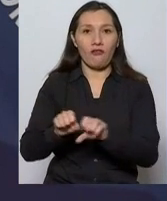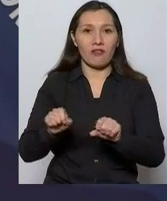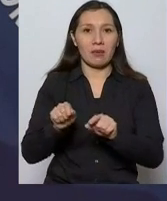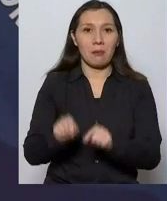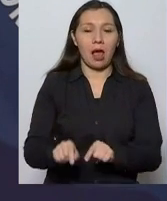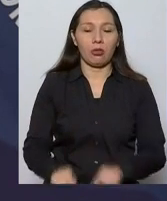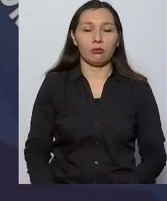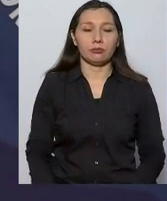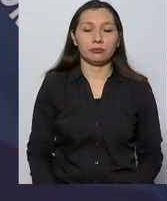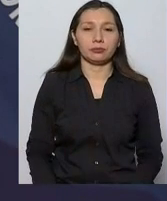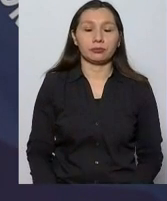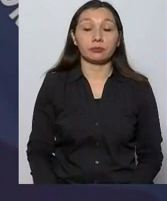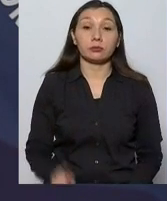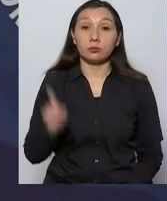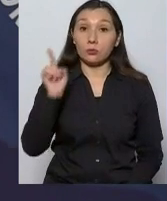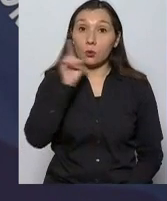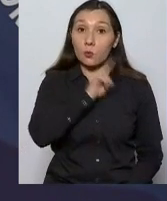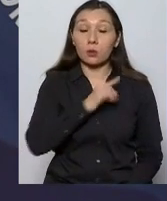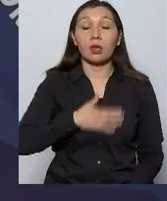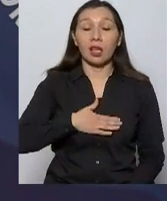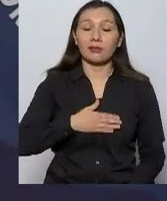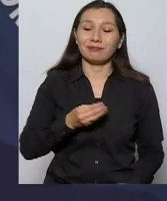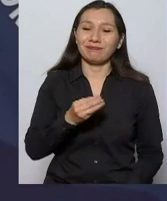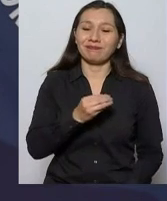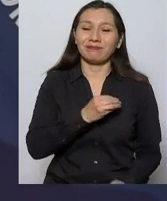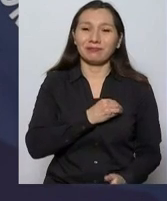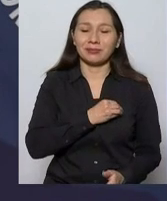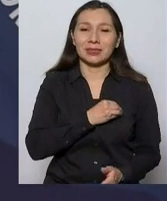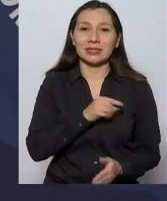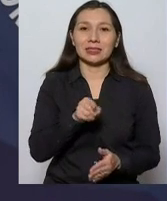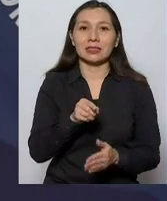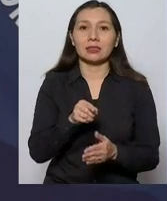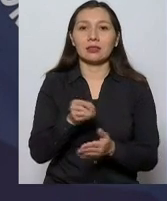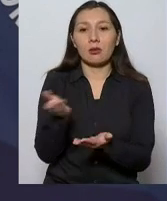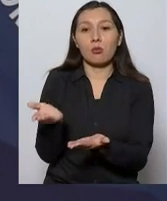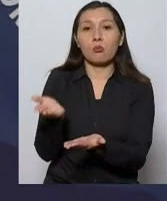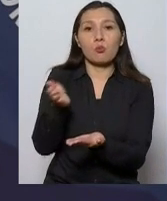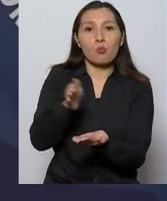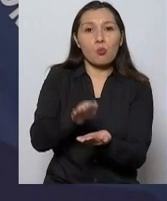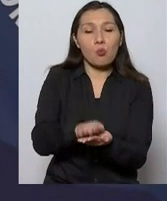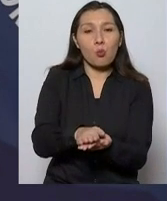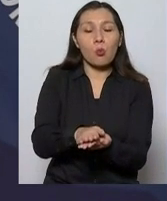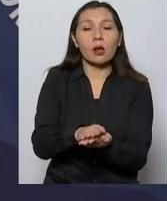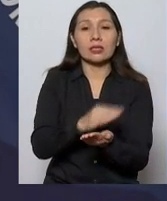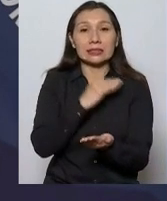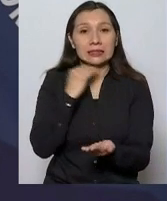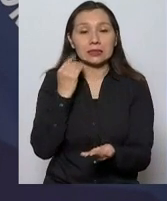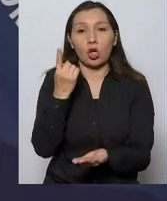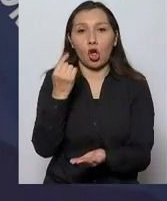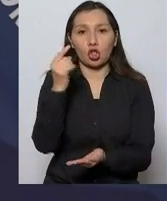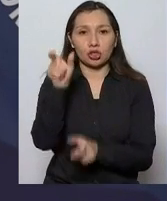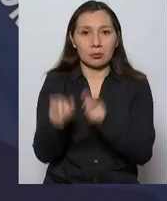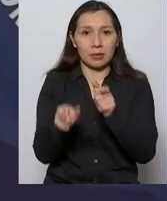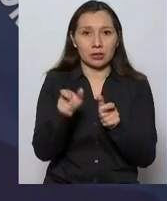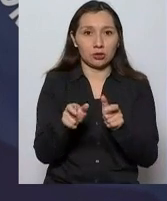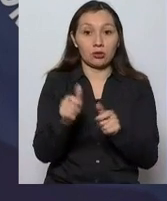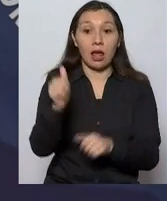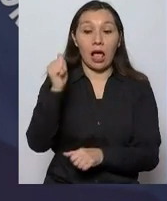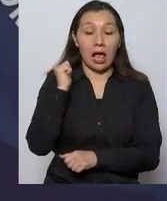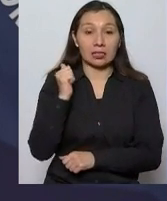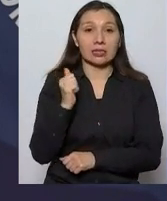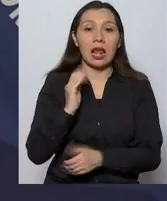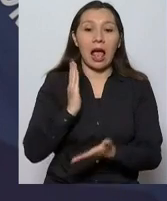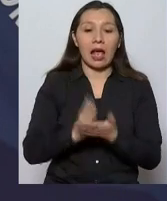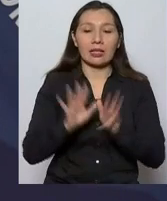confirmados. Finalmente, queremos lamentar el fallecimiento de 11 personas en el día de ayer, hasta